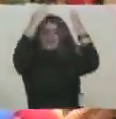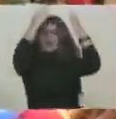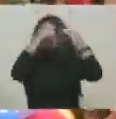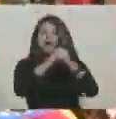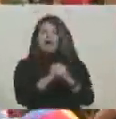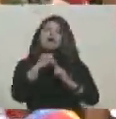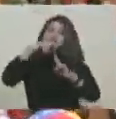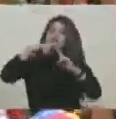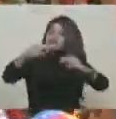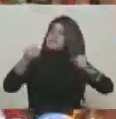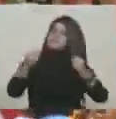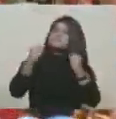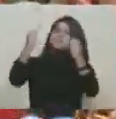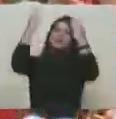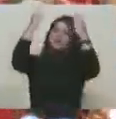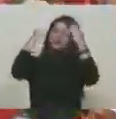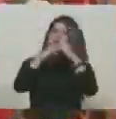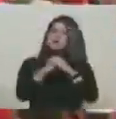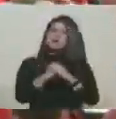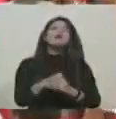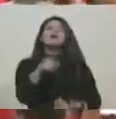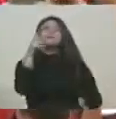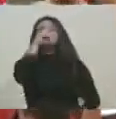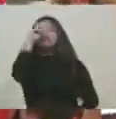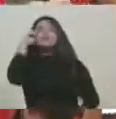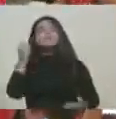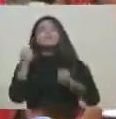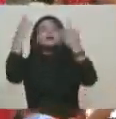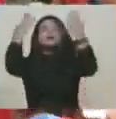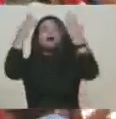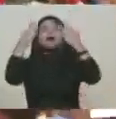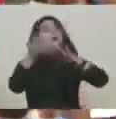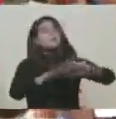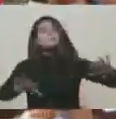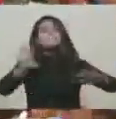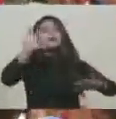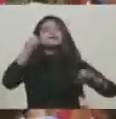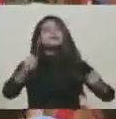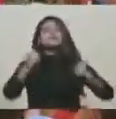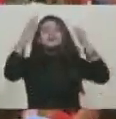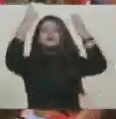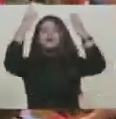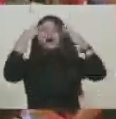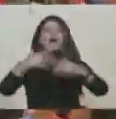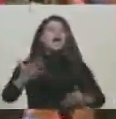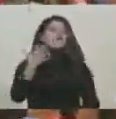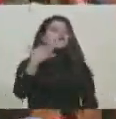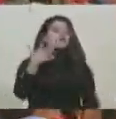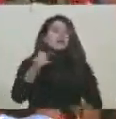el Táchira! ¡Que viva Vilma! ¡Que viva la patria! ¡Que viva la fría!